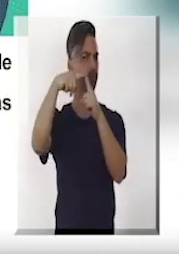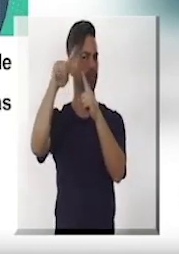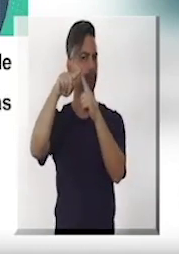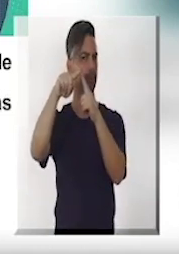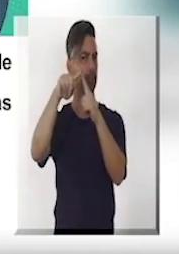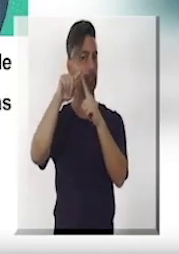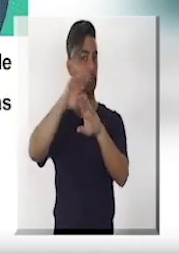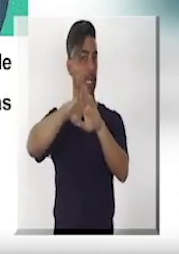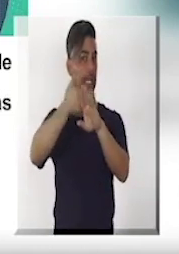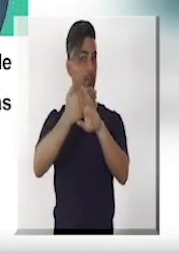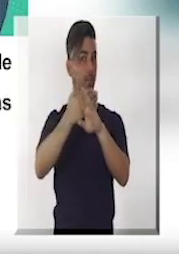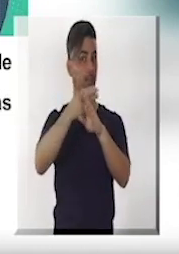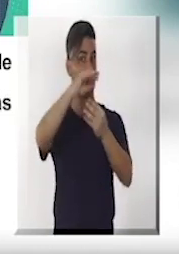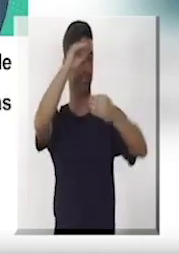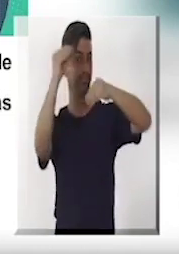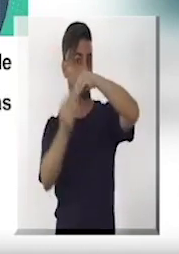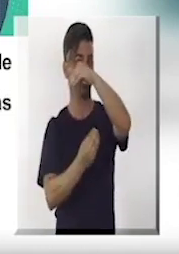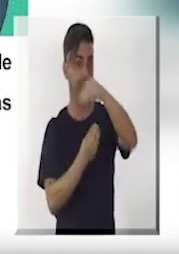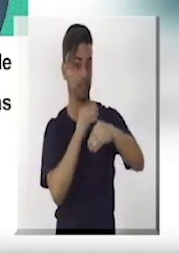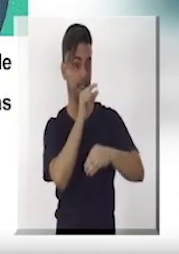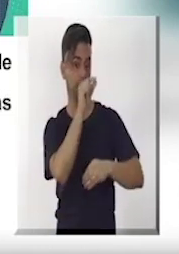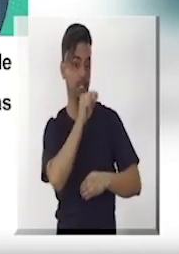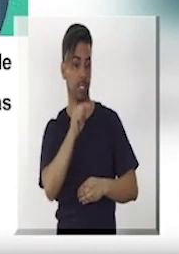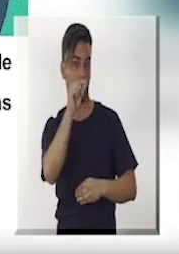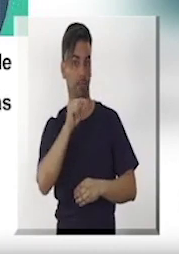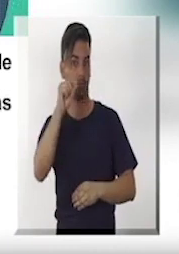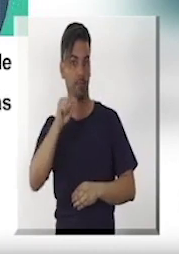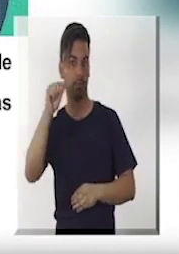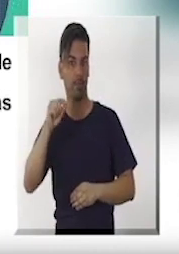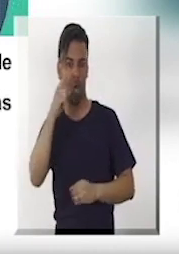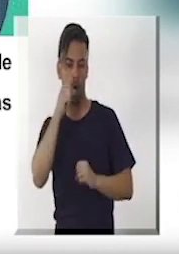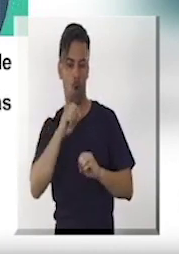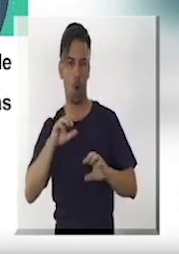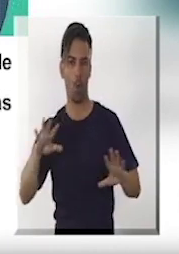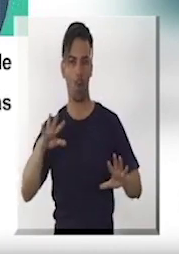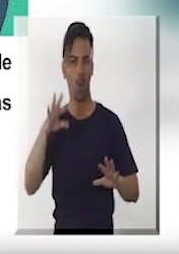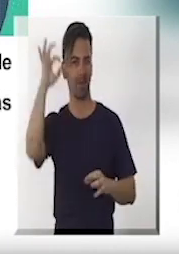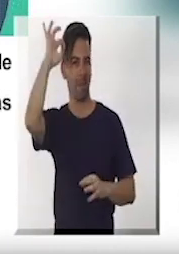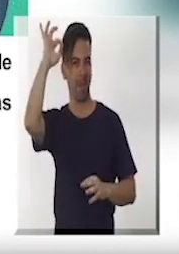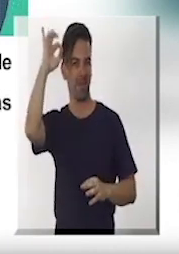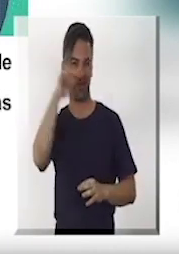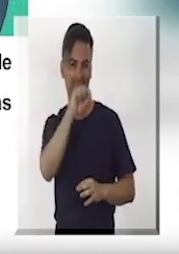en el lenguaje común. Veamos que plantea el ejemplo 2 de la página